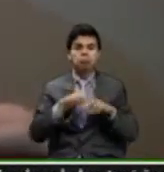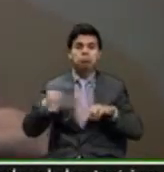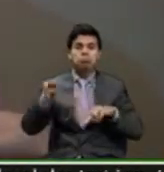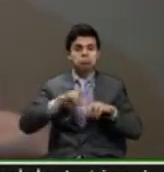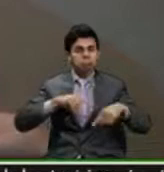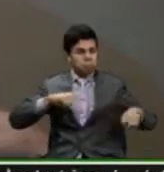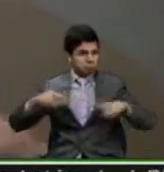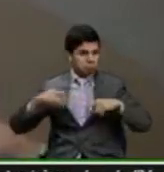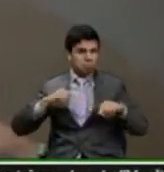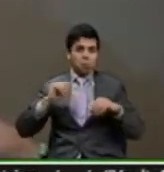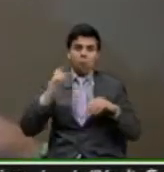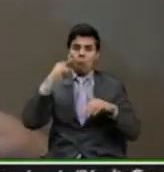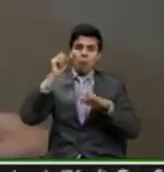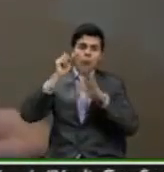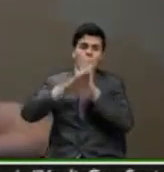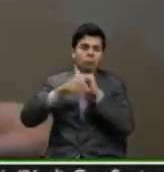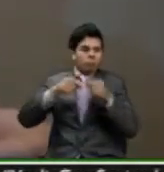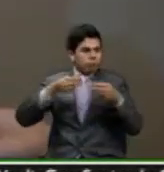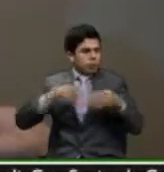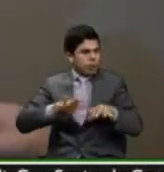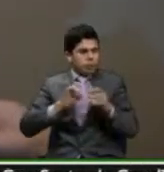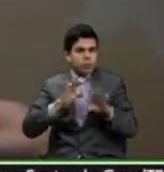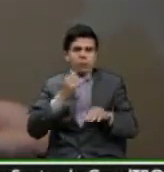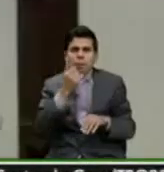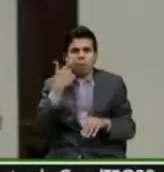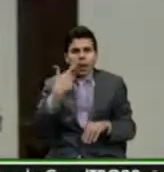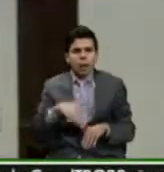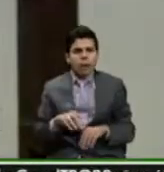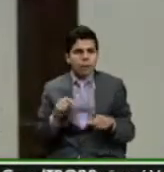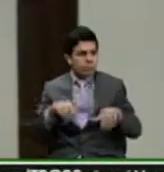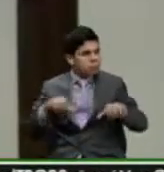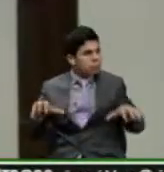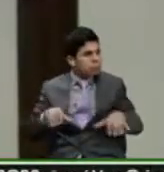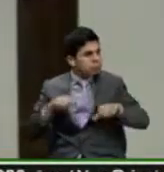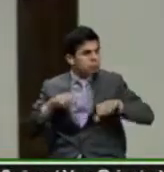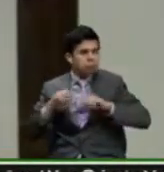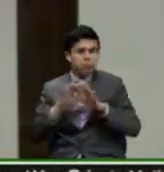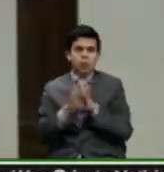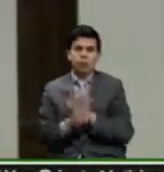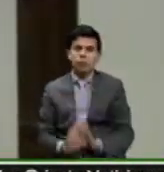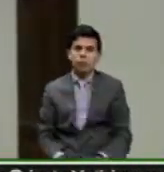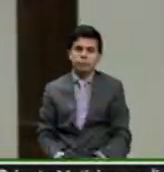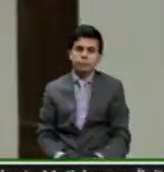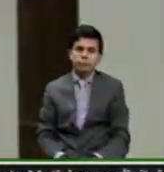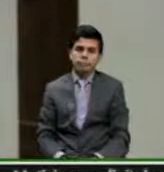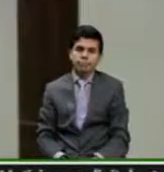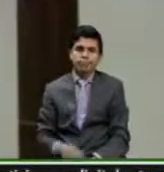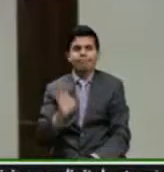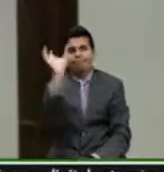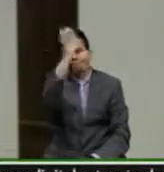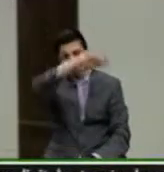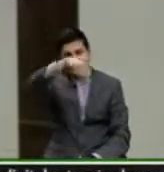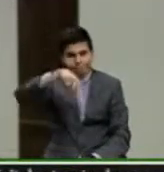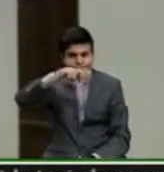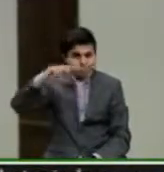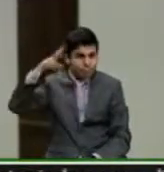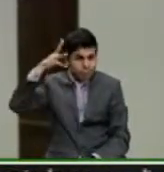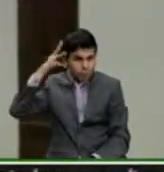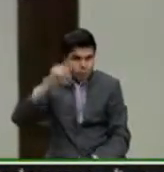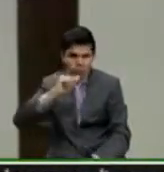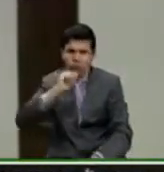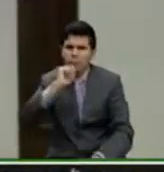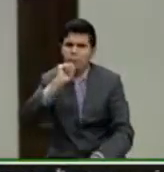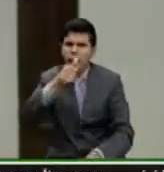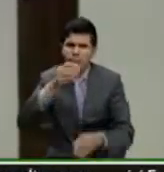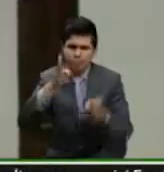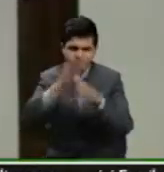mandatarios y cruzó la frontera, porque realmente aquí no va a pasar nada. Y es que sin lugar a dudas, Norte de Santander es uno de los departamentos